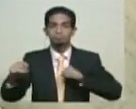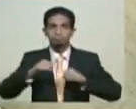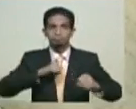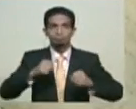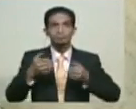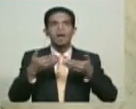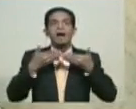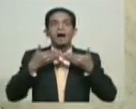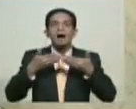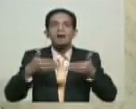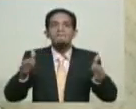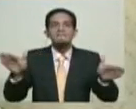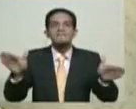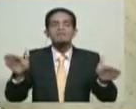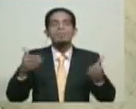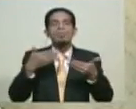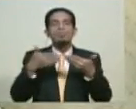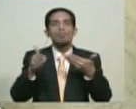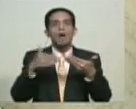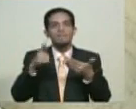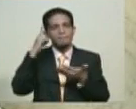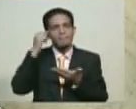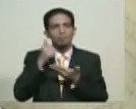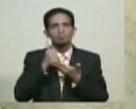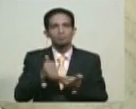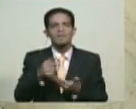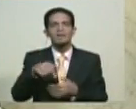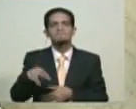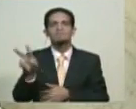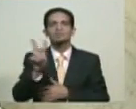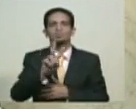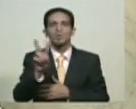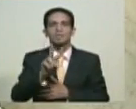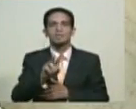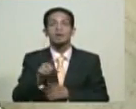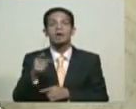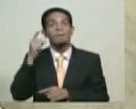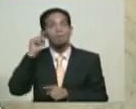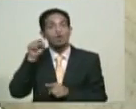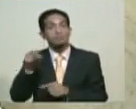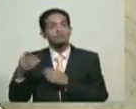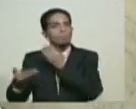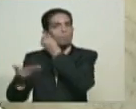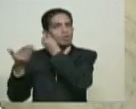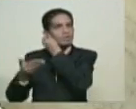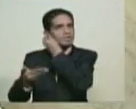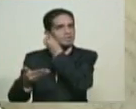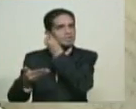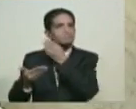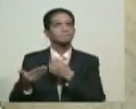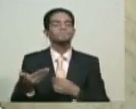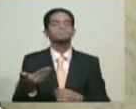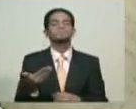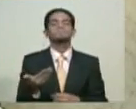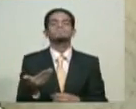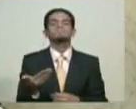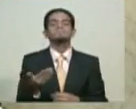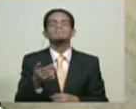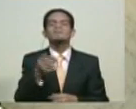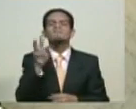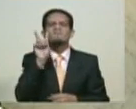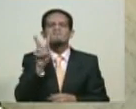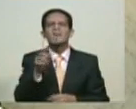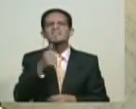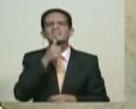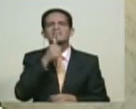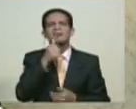país, para el país. Por eso es muy importante el tema de las corresponsalías internacionales.